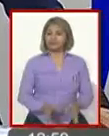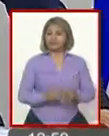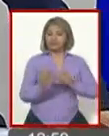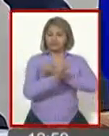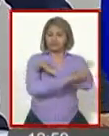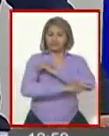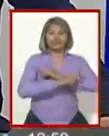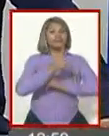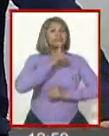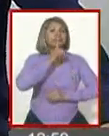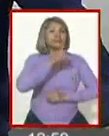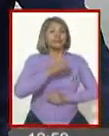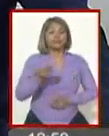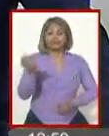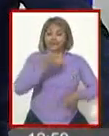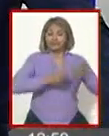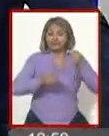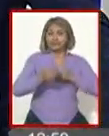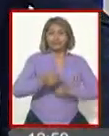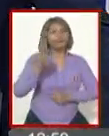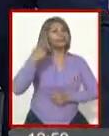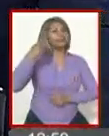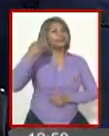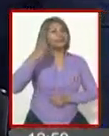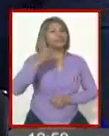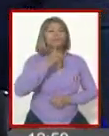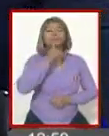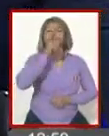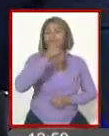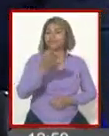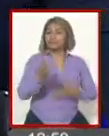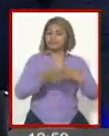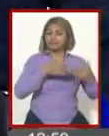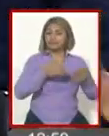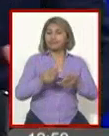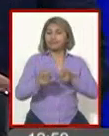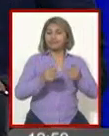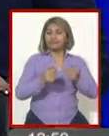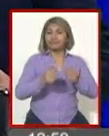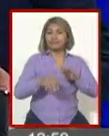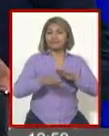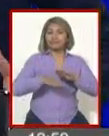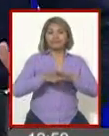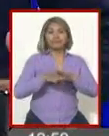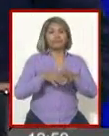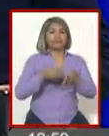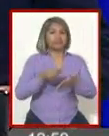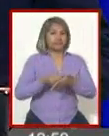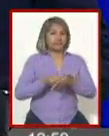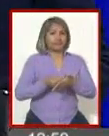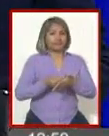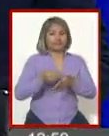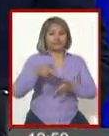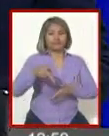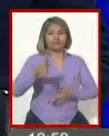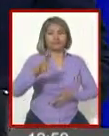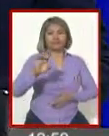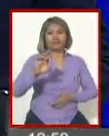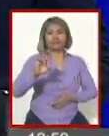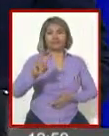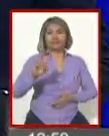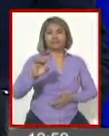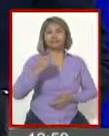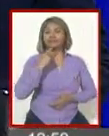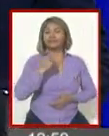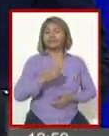Asambleístas nacionales aseguran que los aportes para la jubilación están garantizados a pesar que la administradora de fondos de pensiones Previsión ha